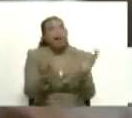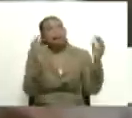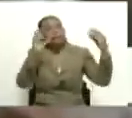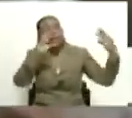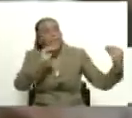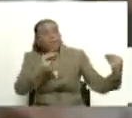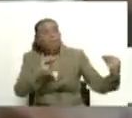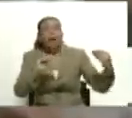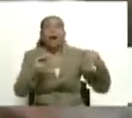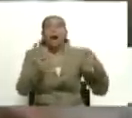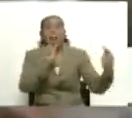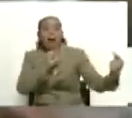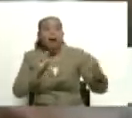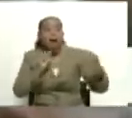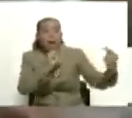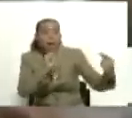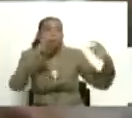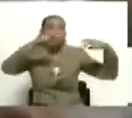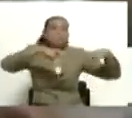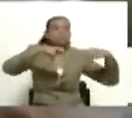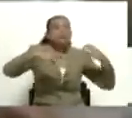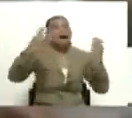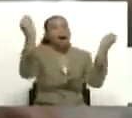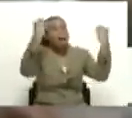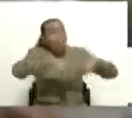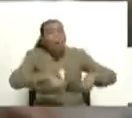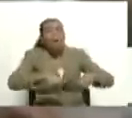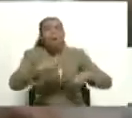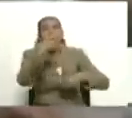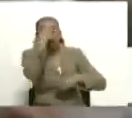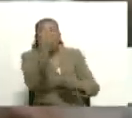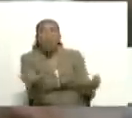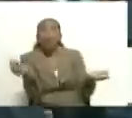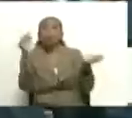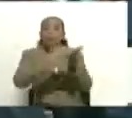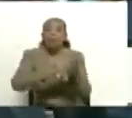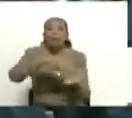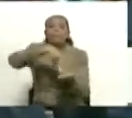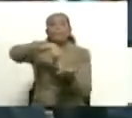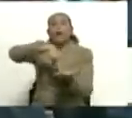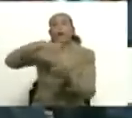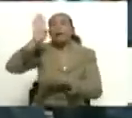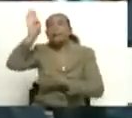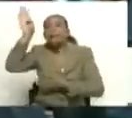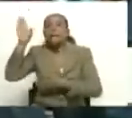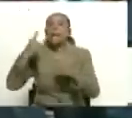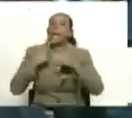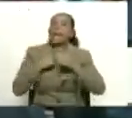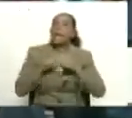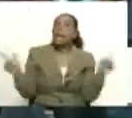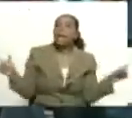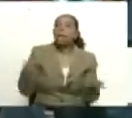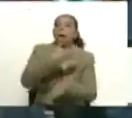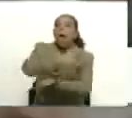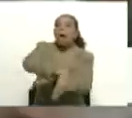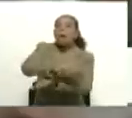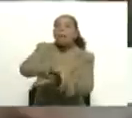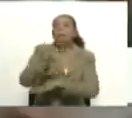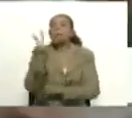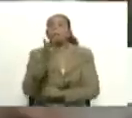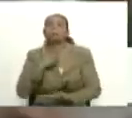se para, dialogan, se entienden y se vuelven a parar, andan libremente por las calles de este